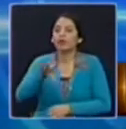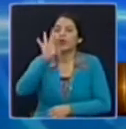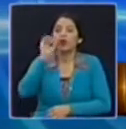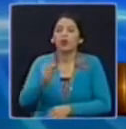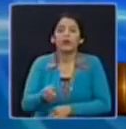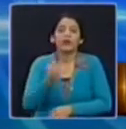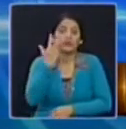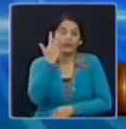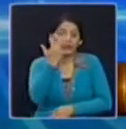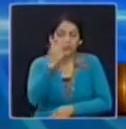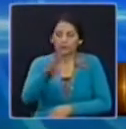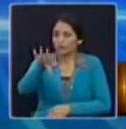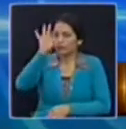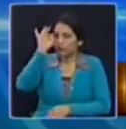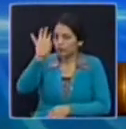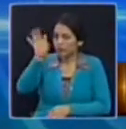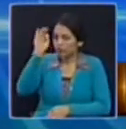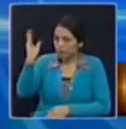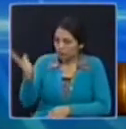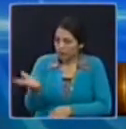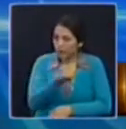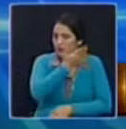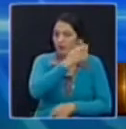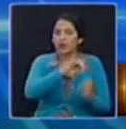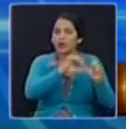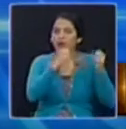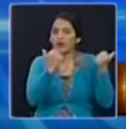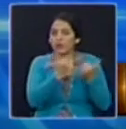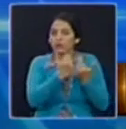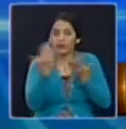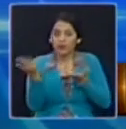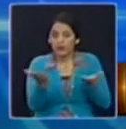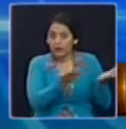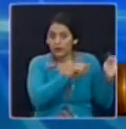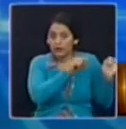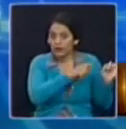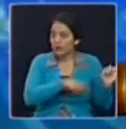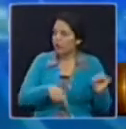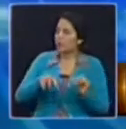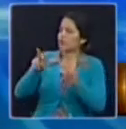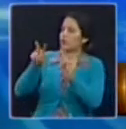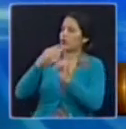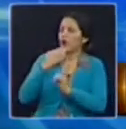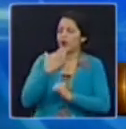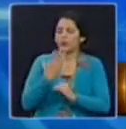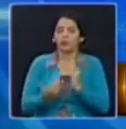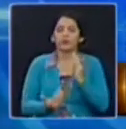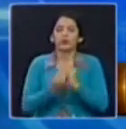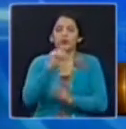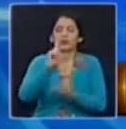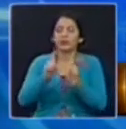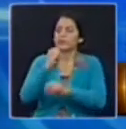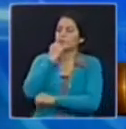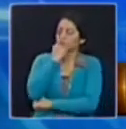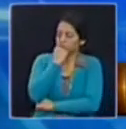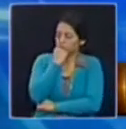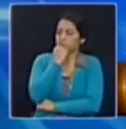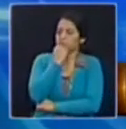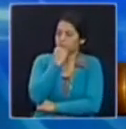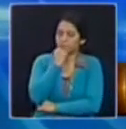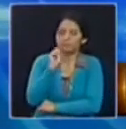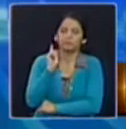la Asamblea conozca, por lo tanto, con ese acto legislativo, esté dando